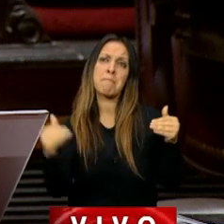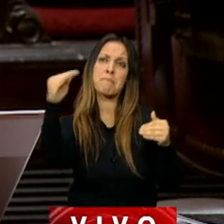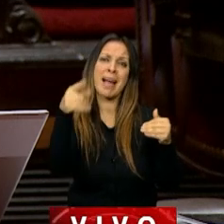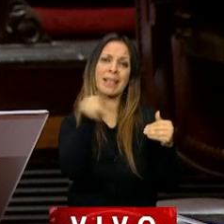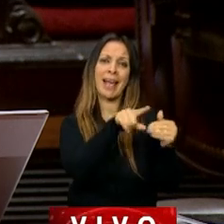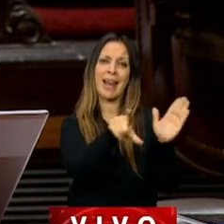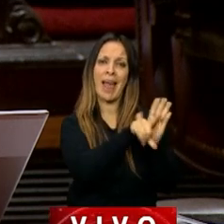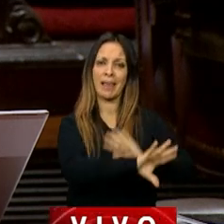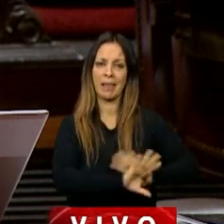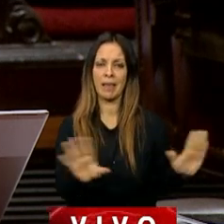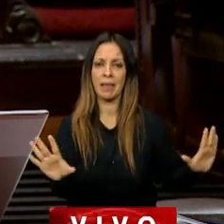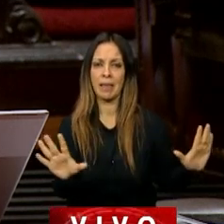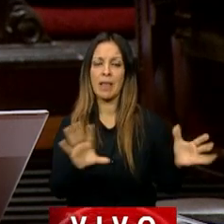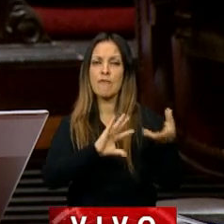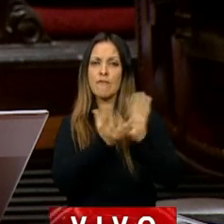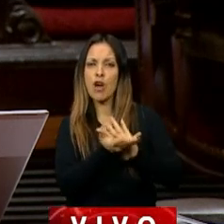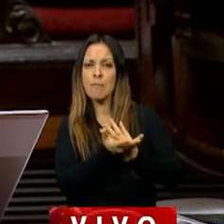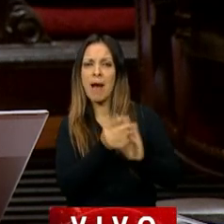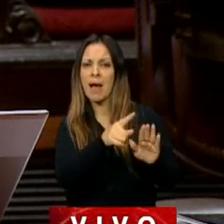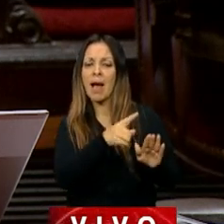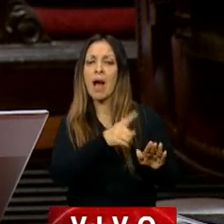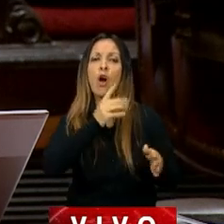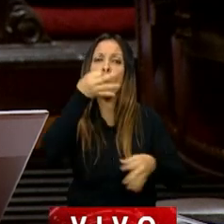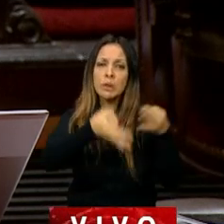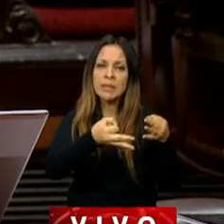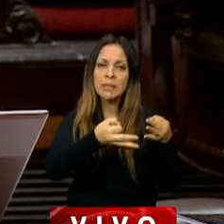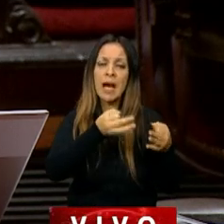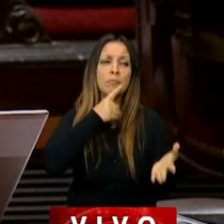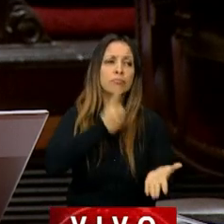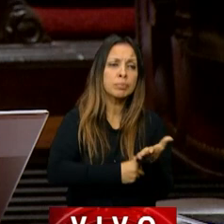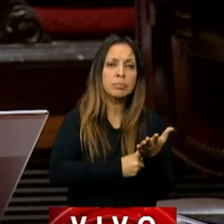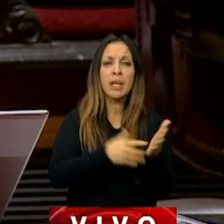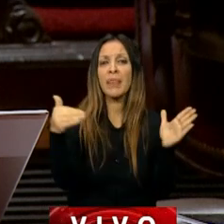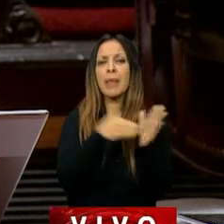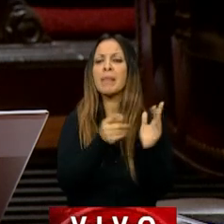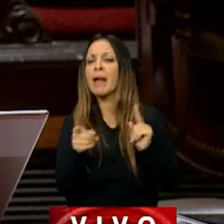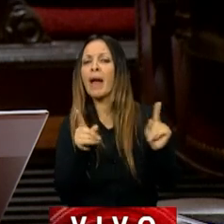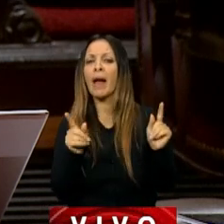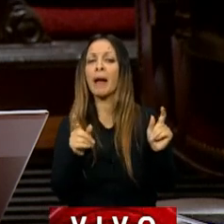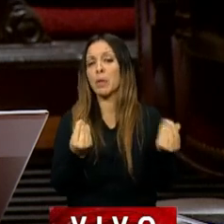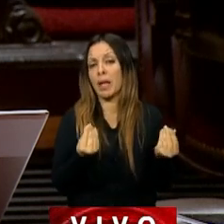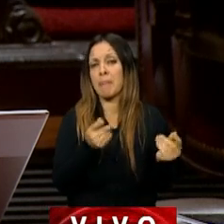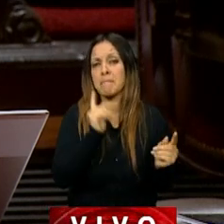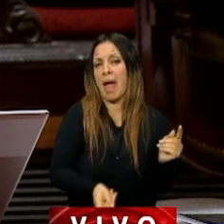donde el reglamento de la Cámara se aplica cuando tenemos ganas y si no, no se aplica porque manda el oficialismo.